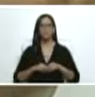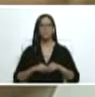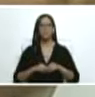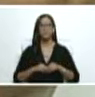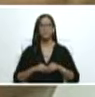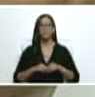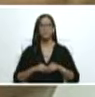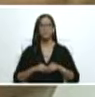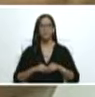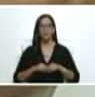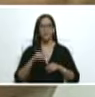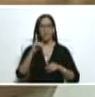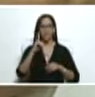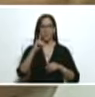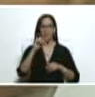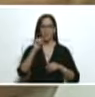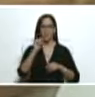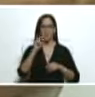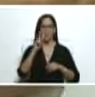Davis Benítez, creo que lo hace.